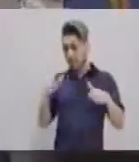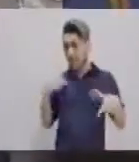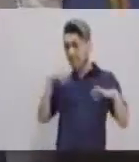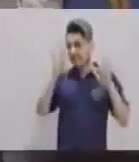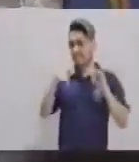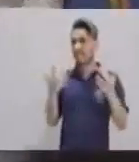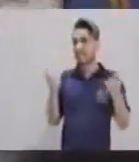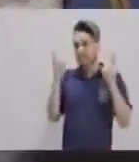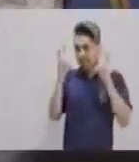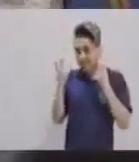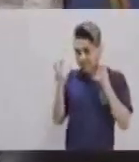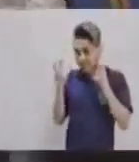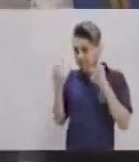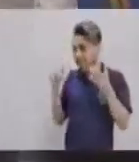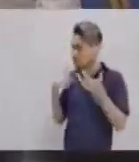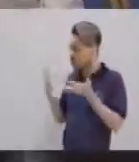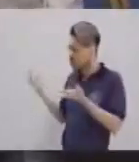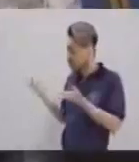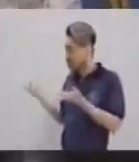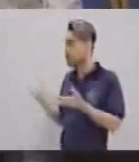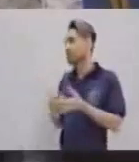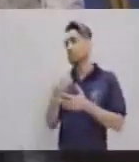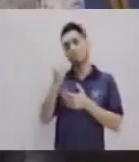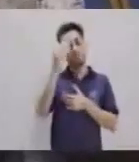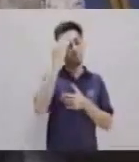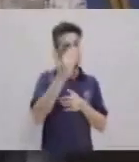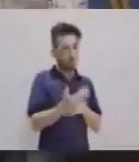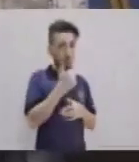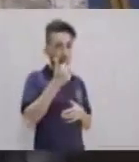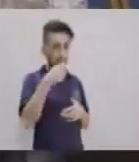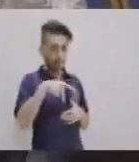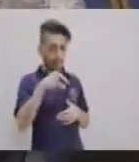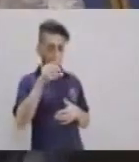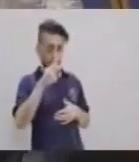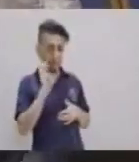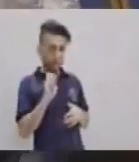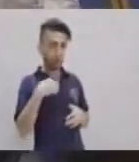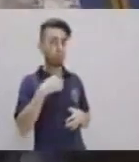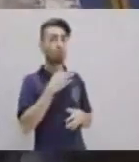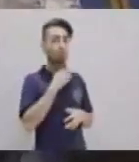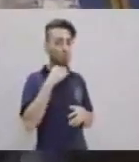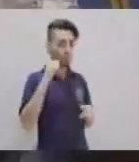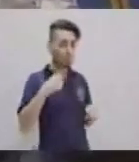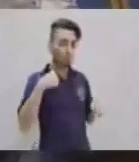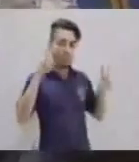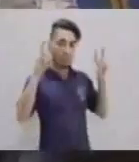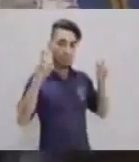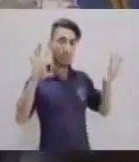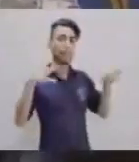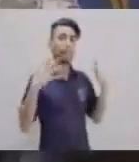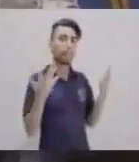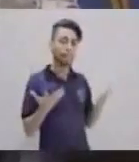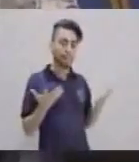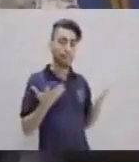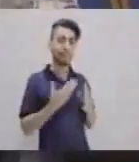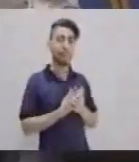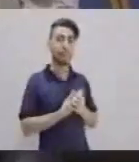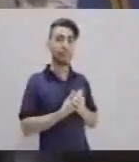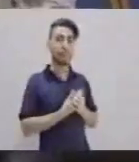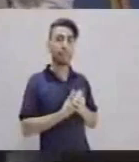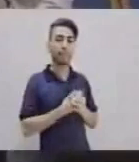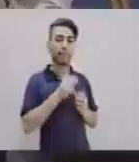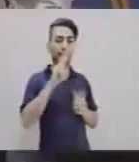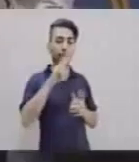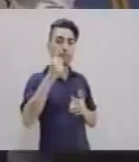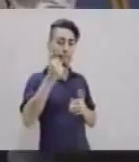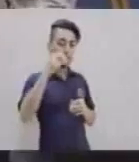¿Sobre qué tema vamos a platicar hoy? Muchas gracias, André. Qué gusto estar nuevamente con ustedes. El tema que nos toca el día de hoy es